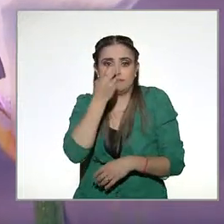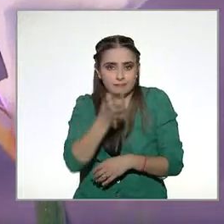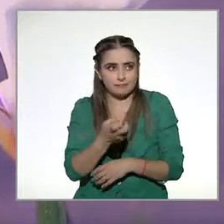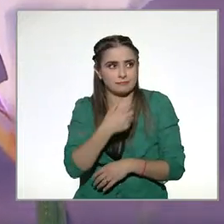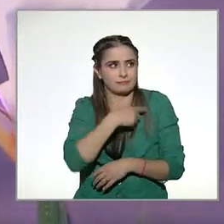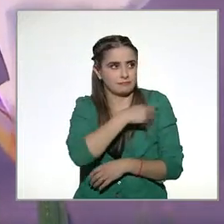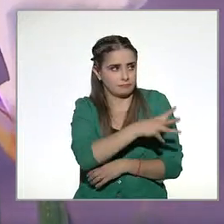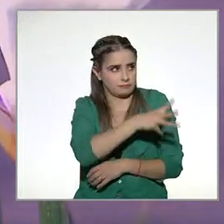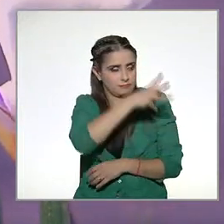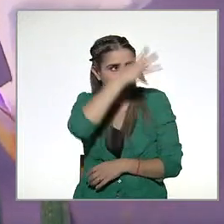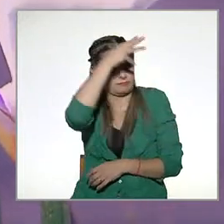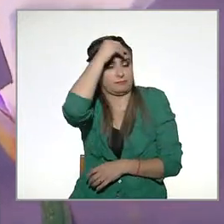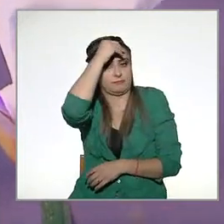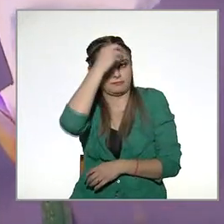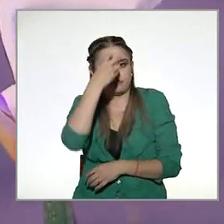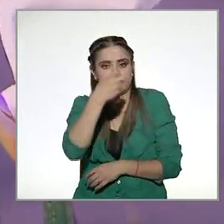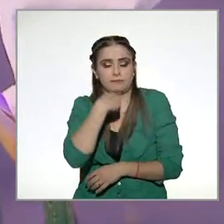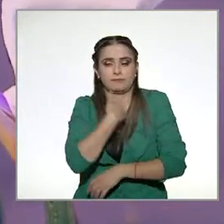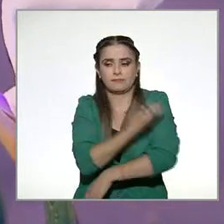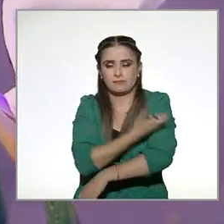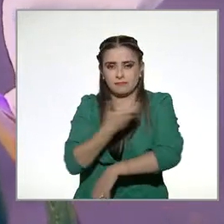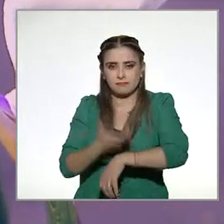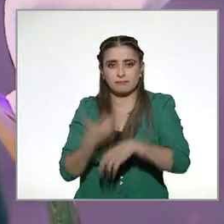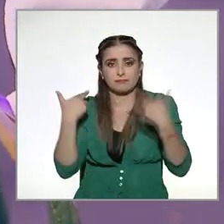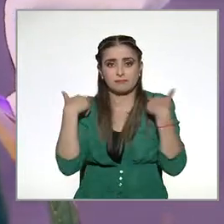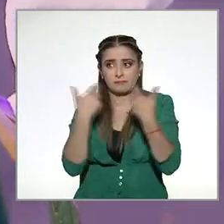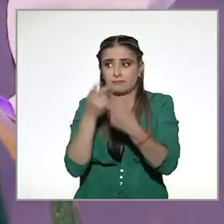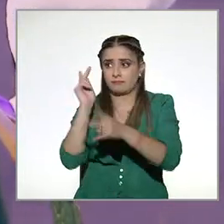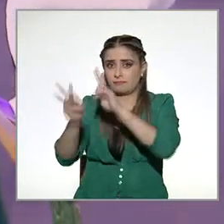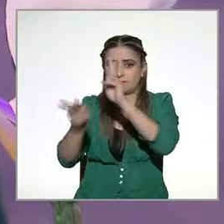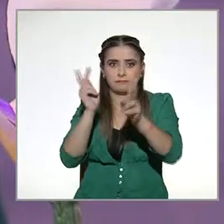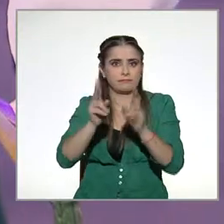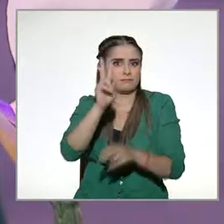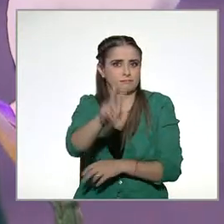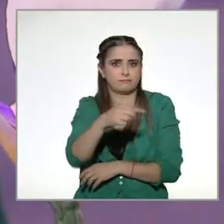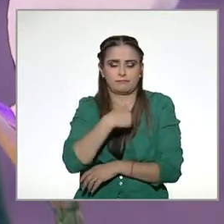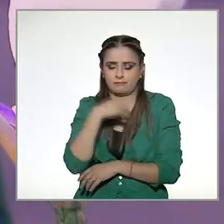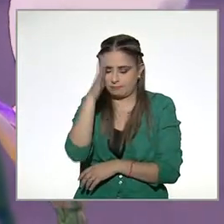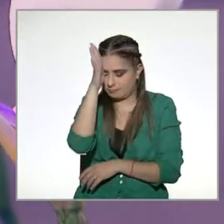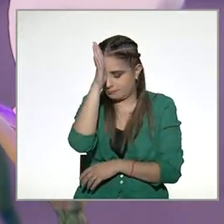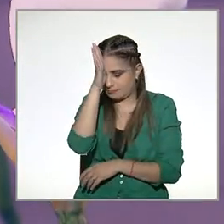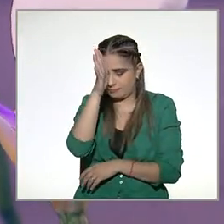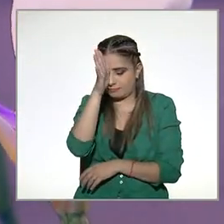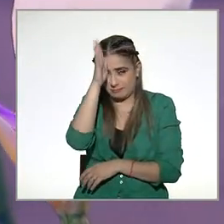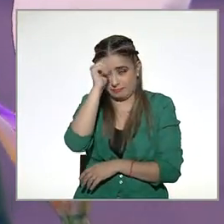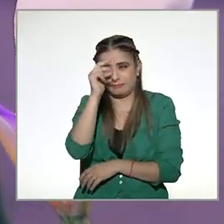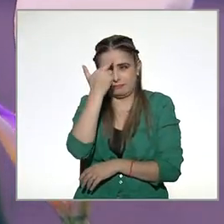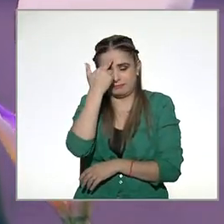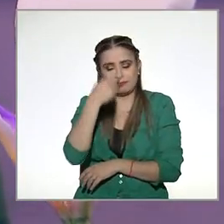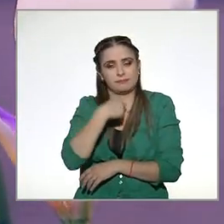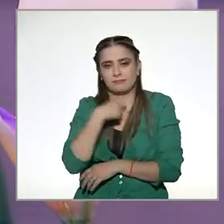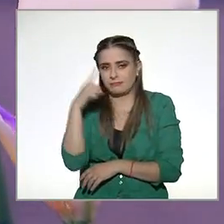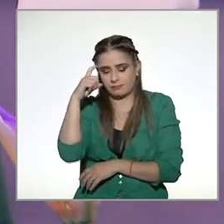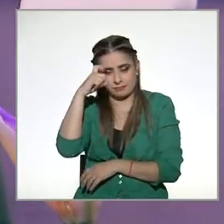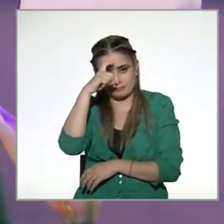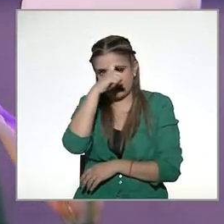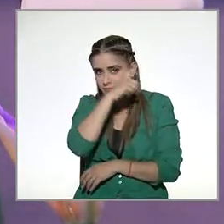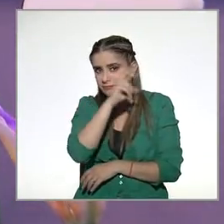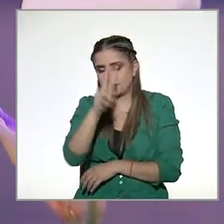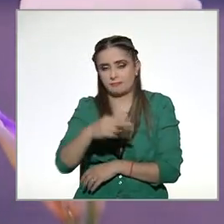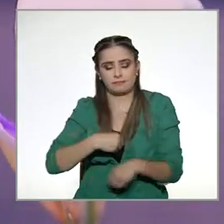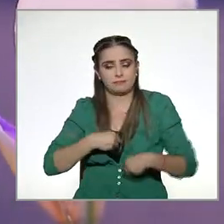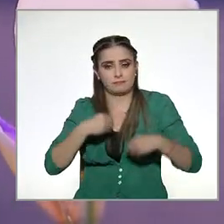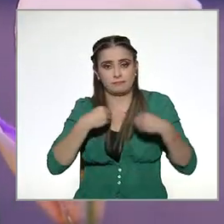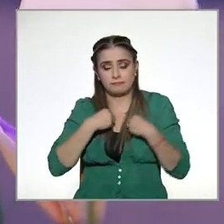compañeros o con los maestros, pues también se me hacía difícil, incluso se vio afectada también mi vida